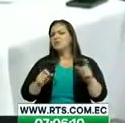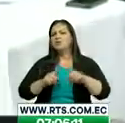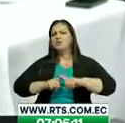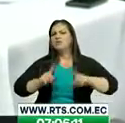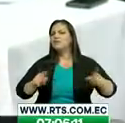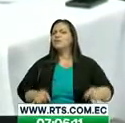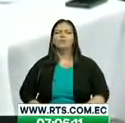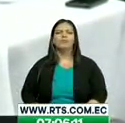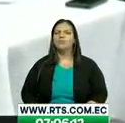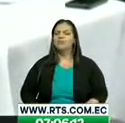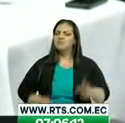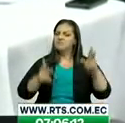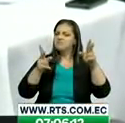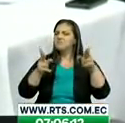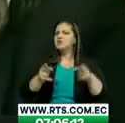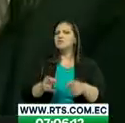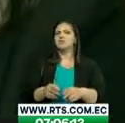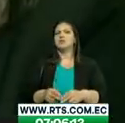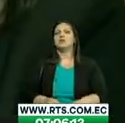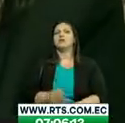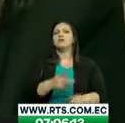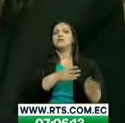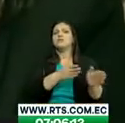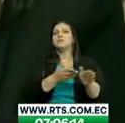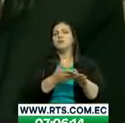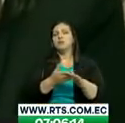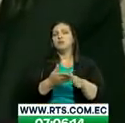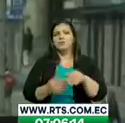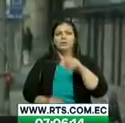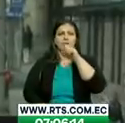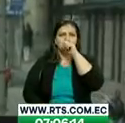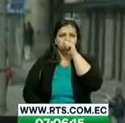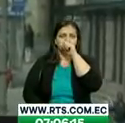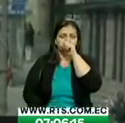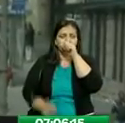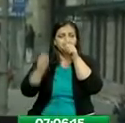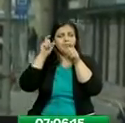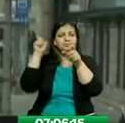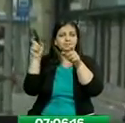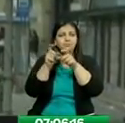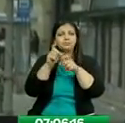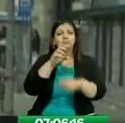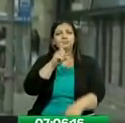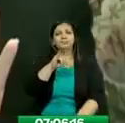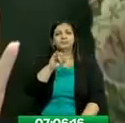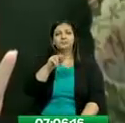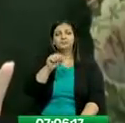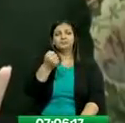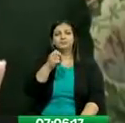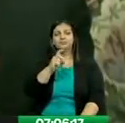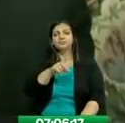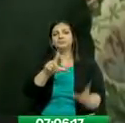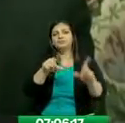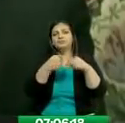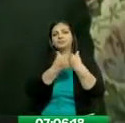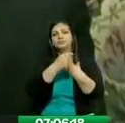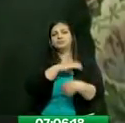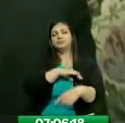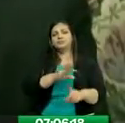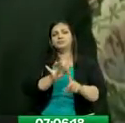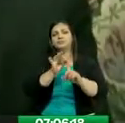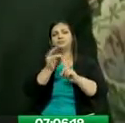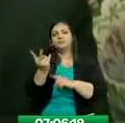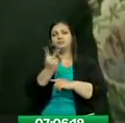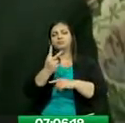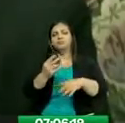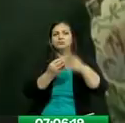octava persona dijo existe una investigación en Fiscalía y Dinaset, pues es una muerte producida por arma. Este hecho se produjo